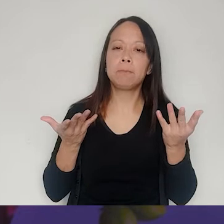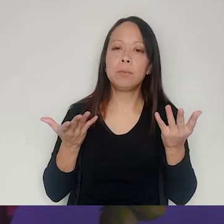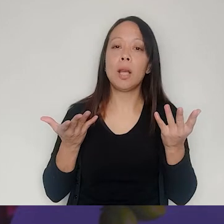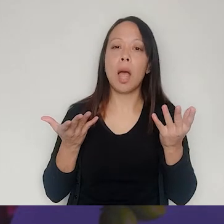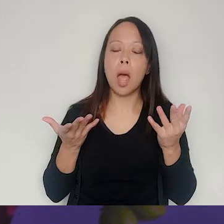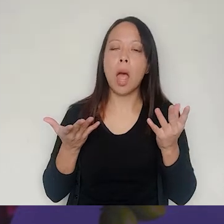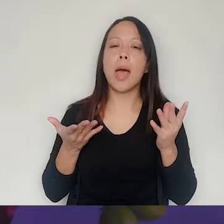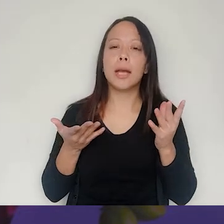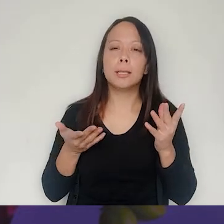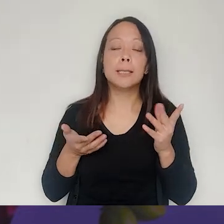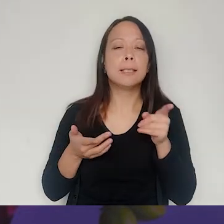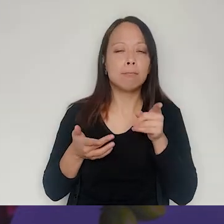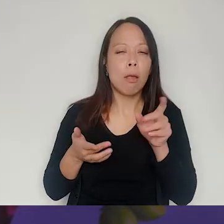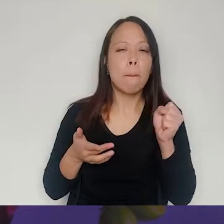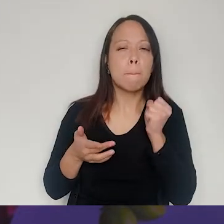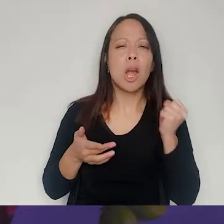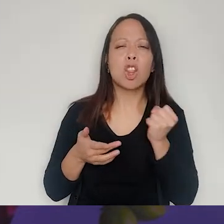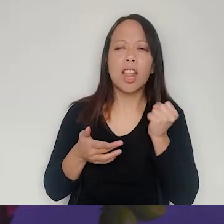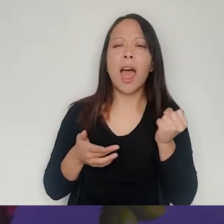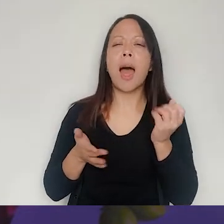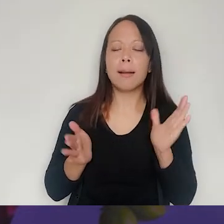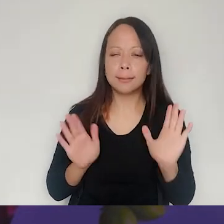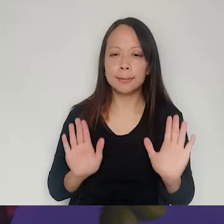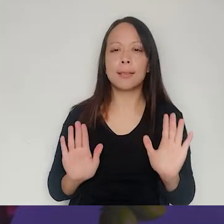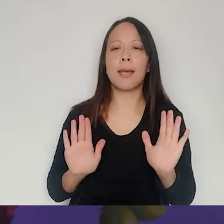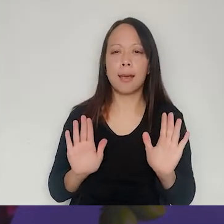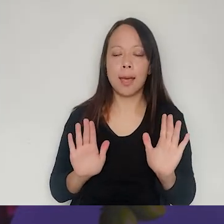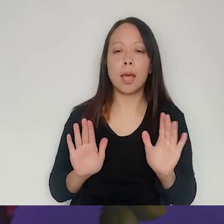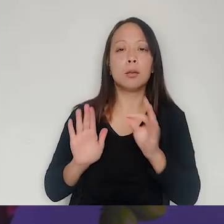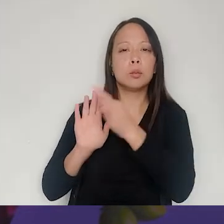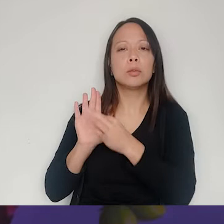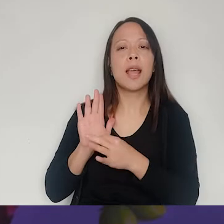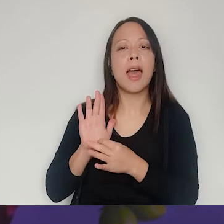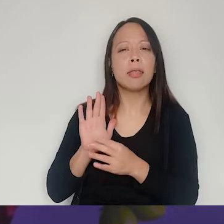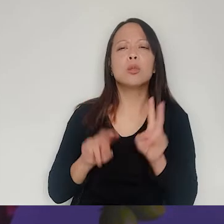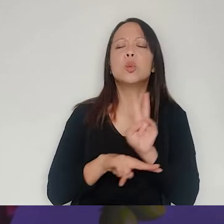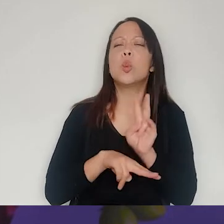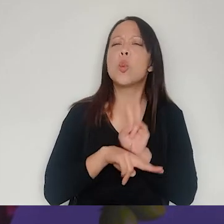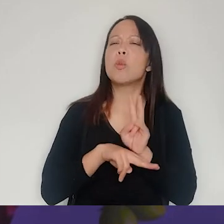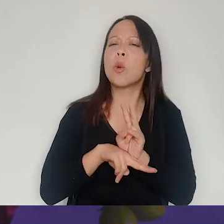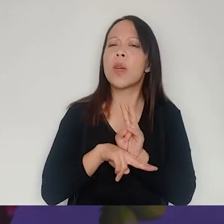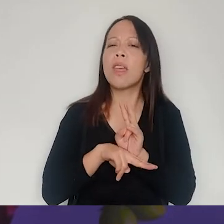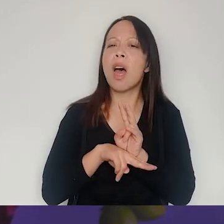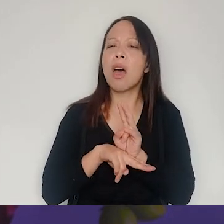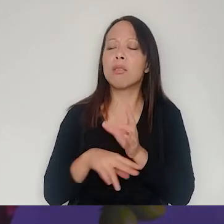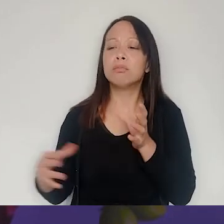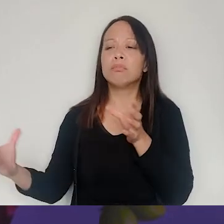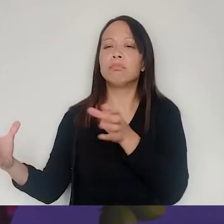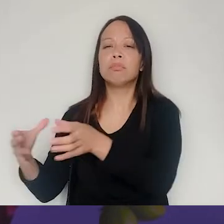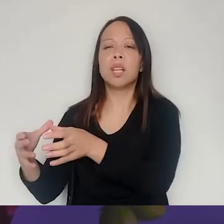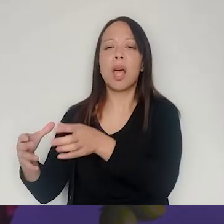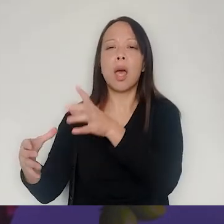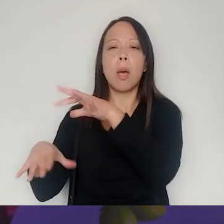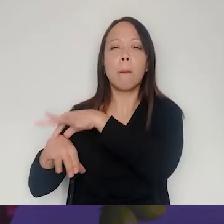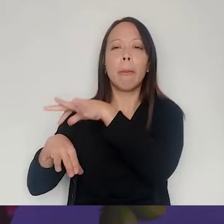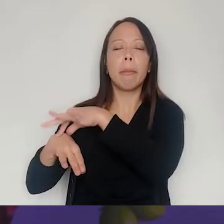baladí, y lo dejo para el final porque también creo que nos da unos datos muy significativos, es el cuidado, la dedicación de horas de cuidado. Fijaros que